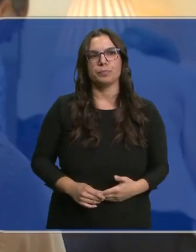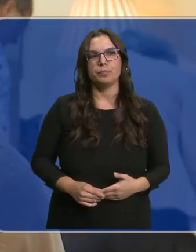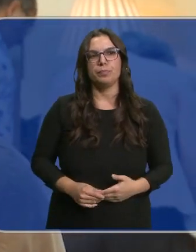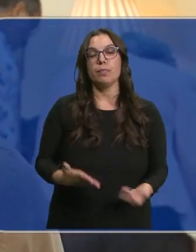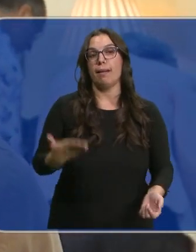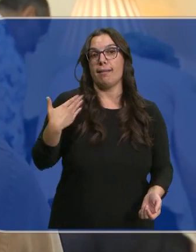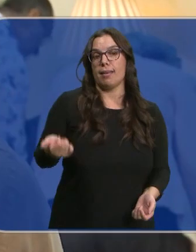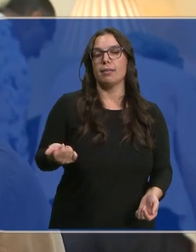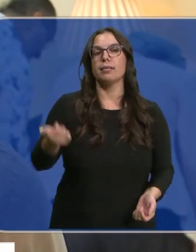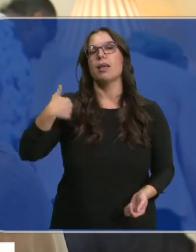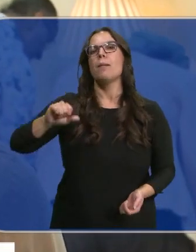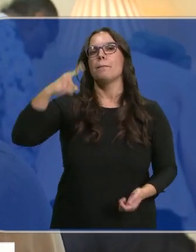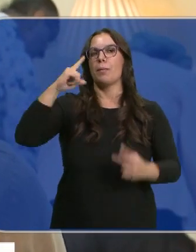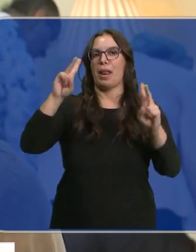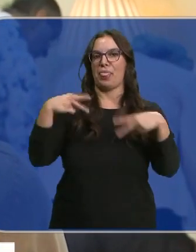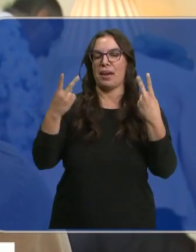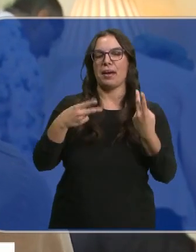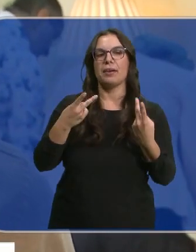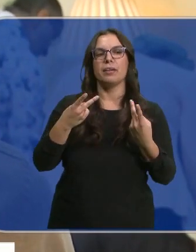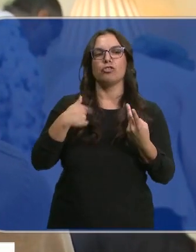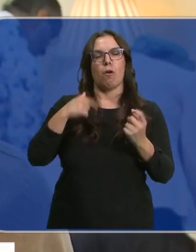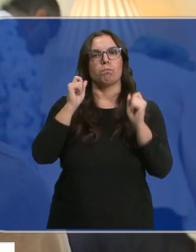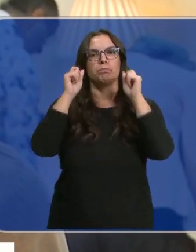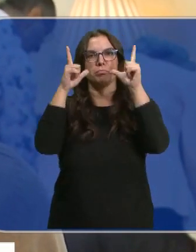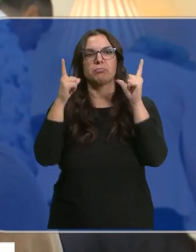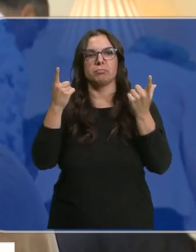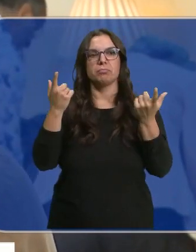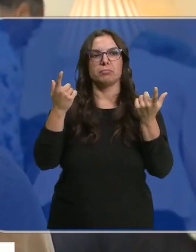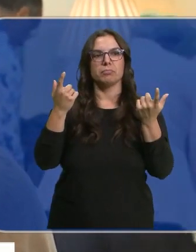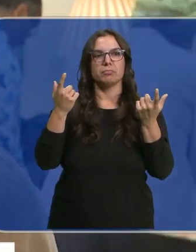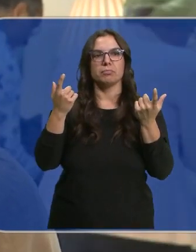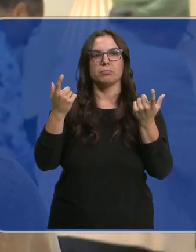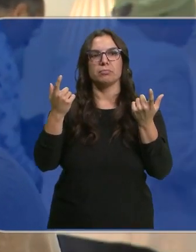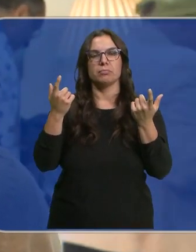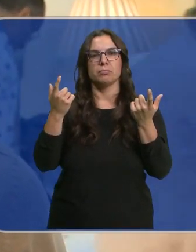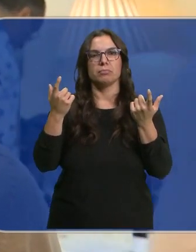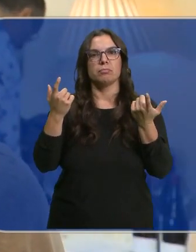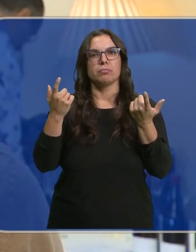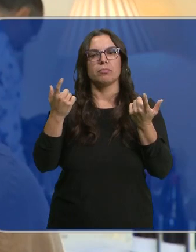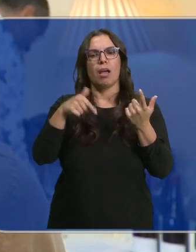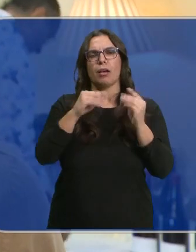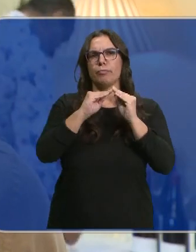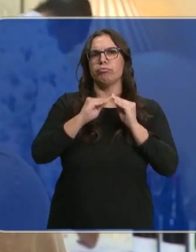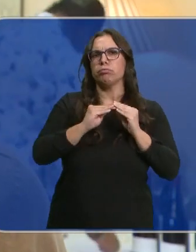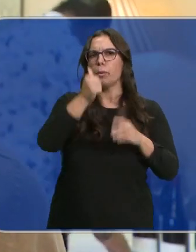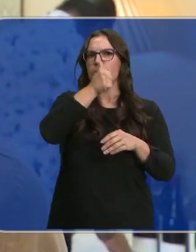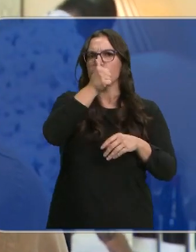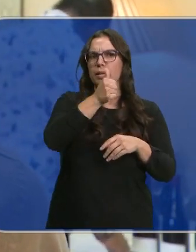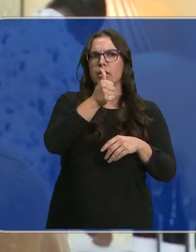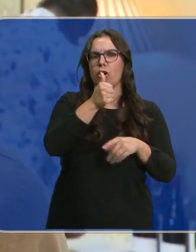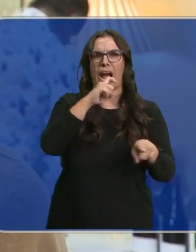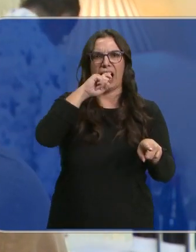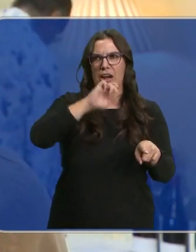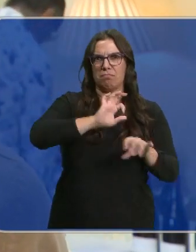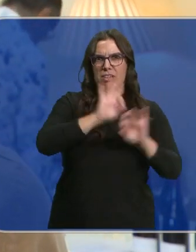Ya ayer en la primera cena que tuvimos me di cuenta de que se están elaborando vinos que no tienen que